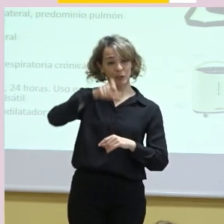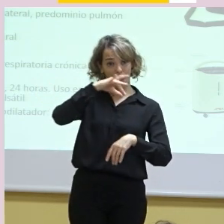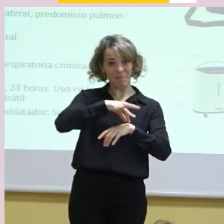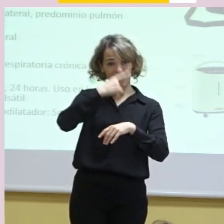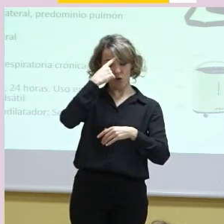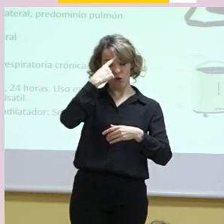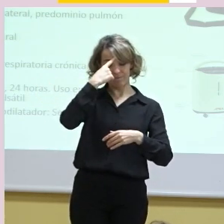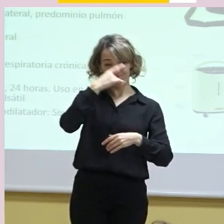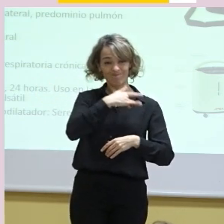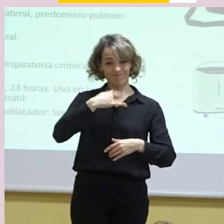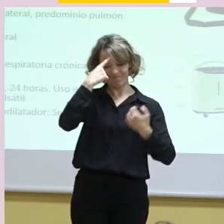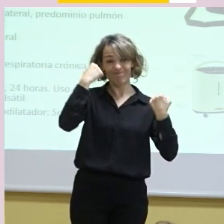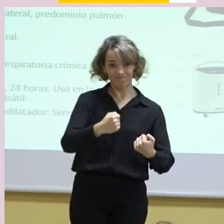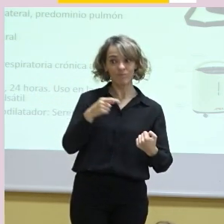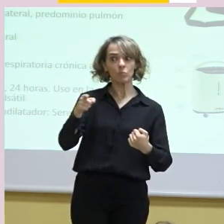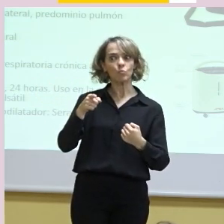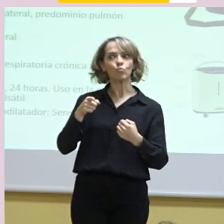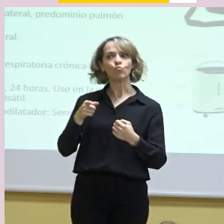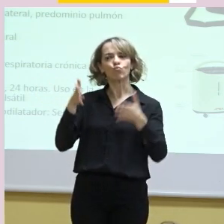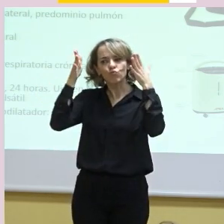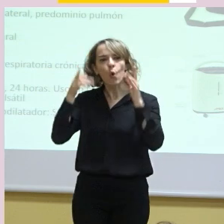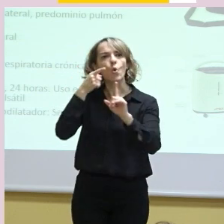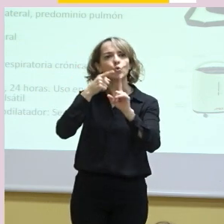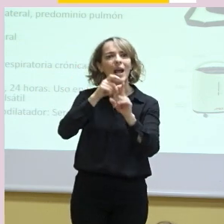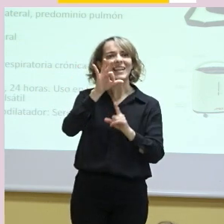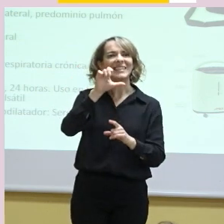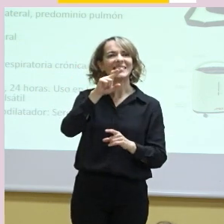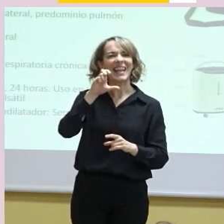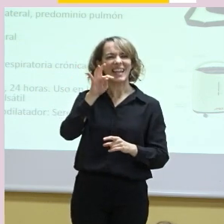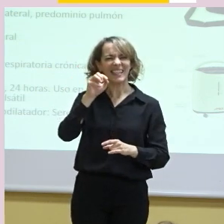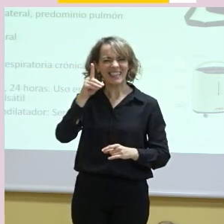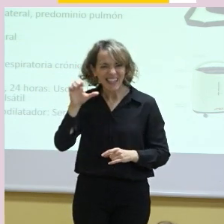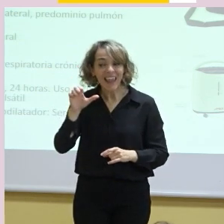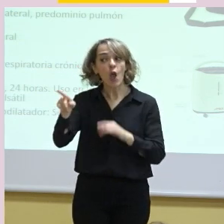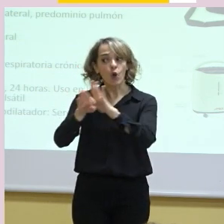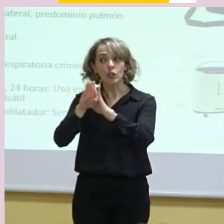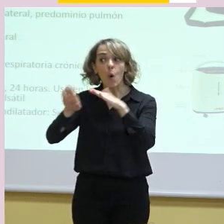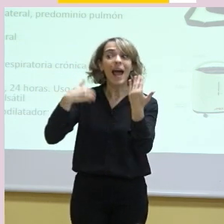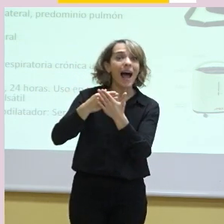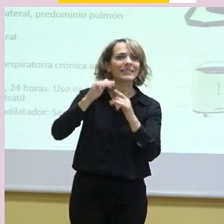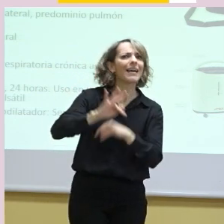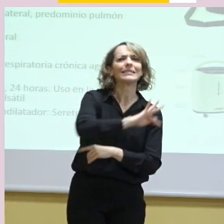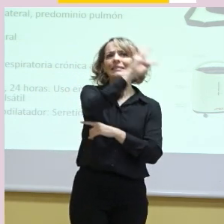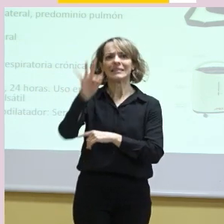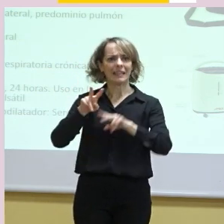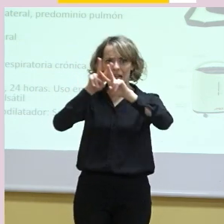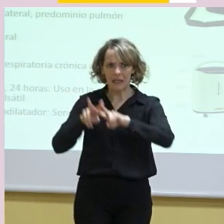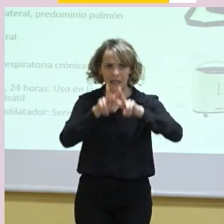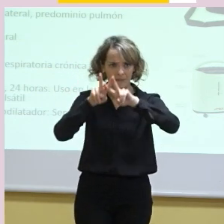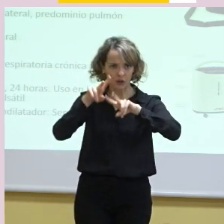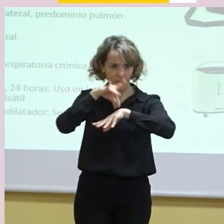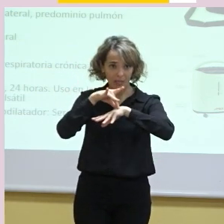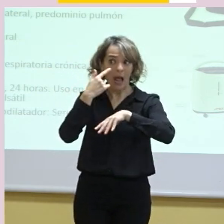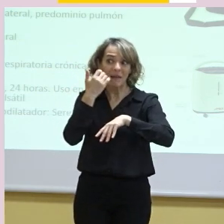usar Seretide, que ya lo usaban en el hospital, y seguir con ello hasta la siguiente revisión médica para ver si se